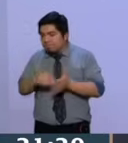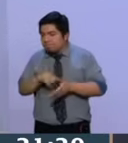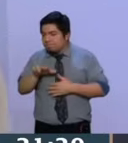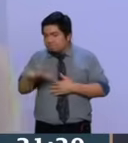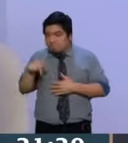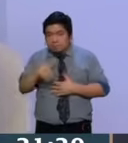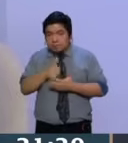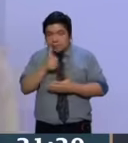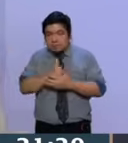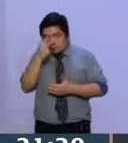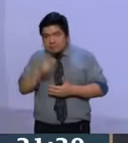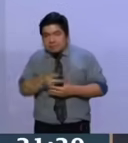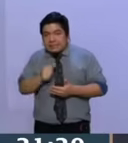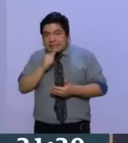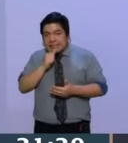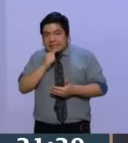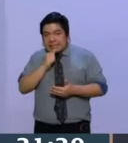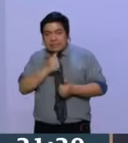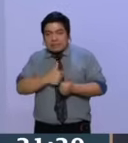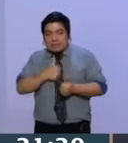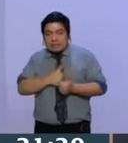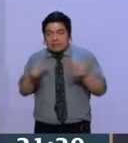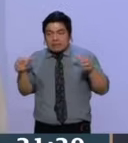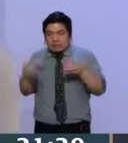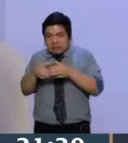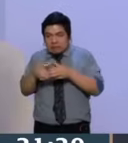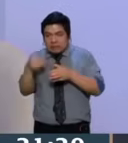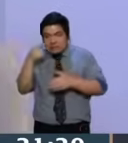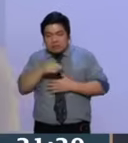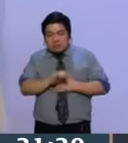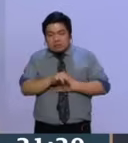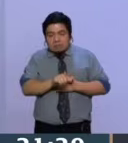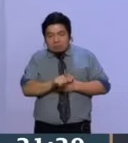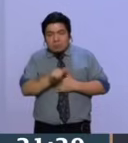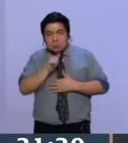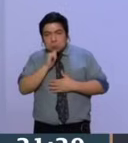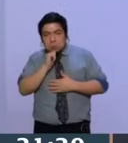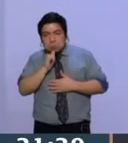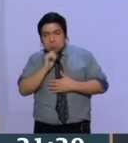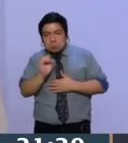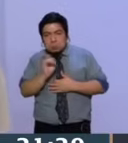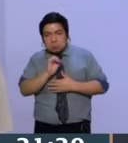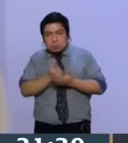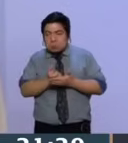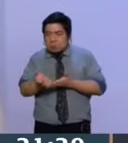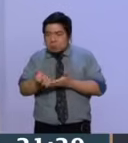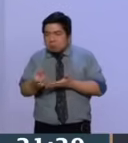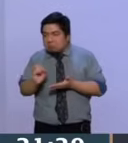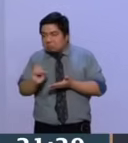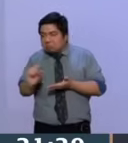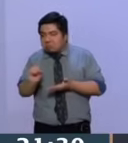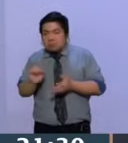2018 en la Ciudad de México, desgraciadamente en el Congreso, aunque hay mayoría de Morena, no se le ha otorgado ni un solo peso. Entonces me parece